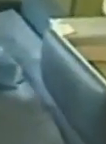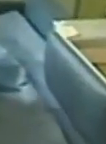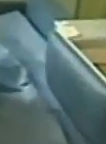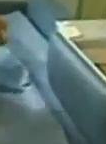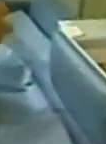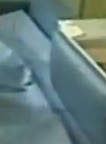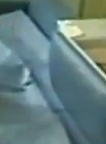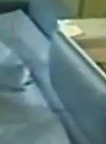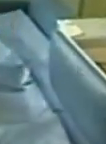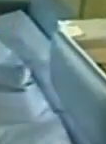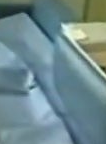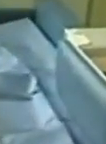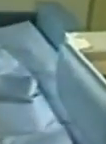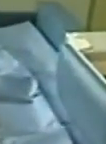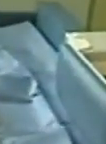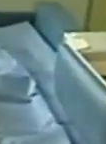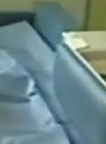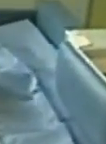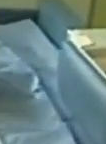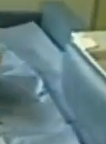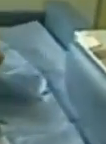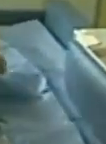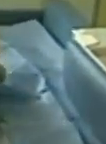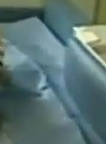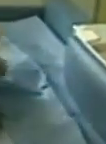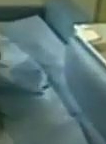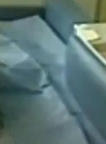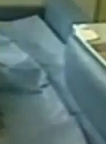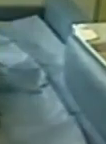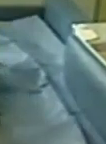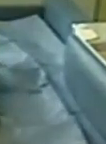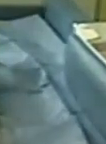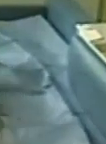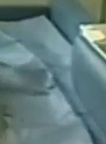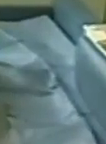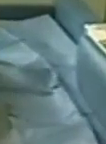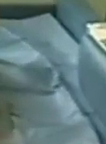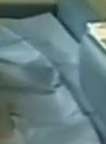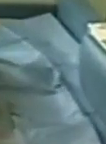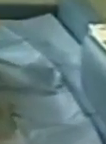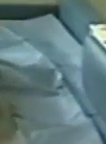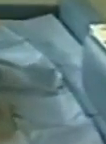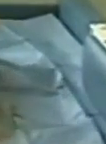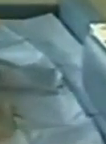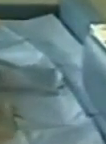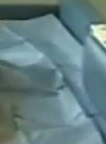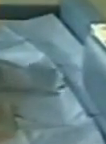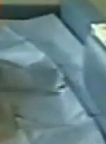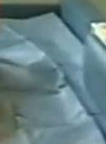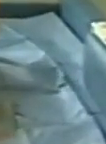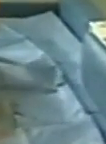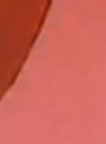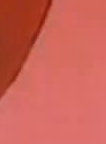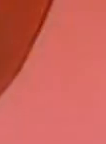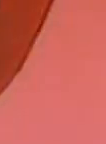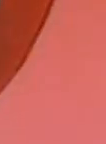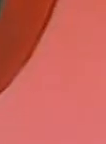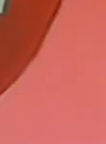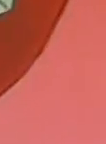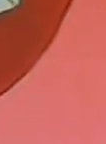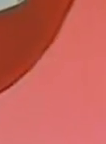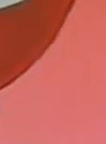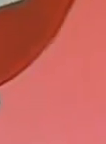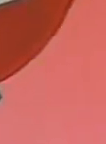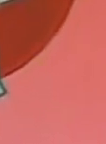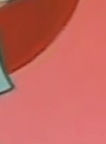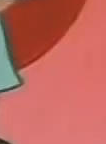Área de Salud Integral Comunitaria y de los logros que hemos obtenido. a la doctora Yunaika Cobas, coordinadora de la